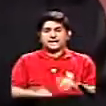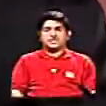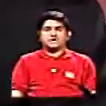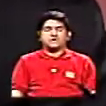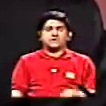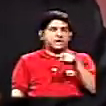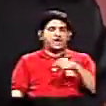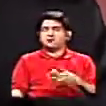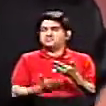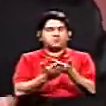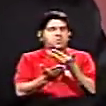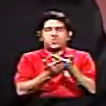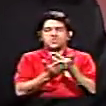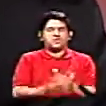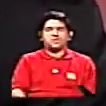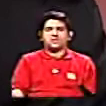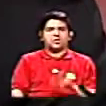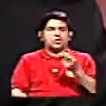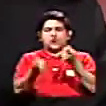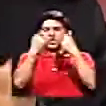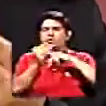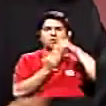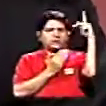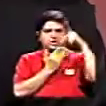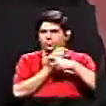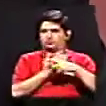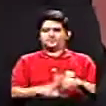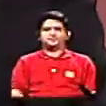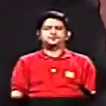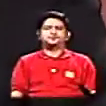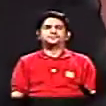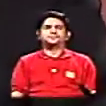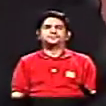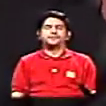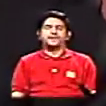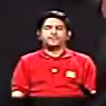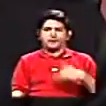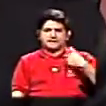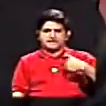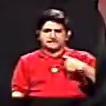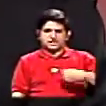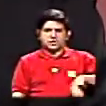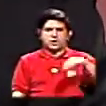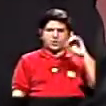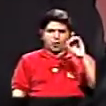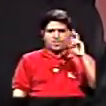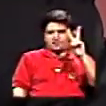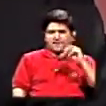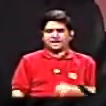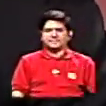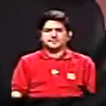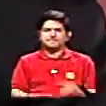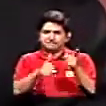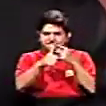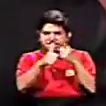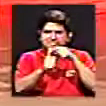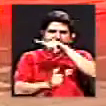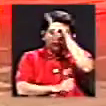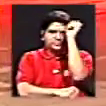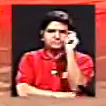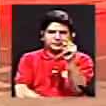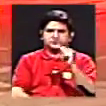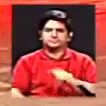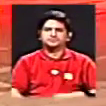no confirmó y no llegó al programa. Don Olman, en primer lugar, quería